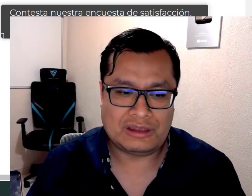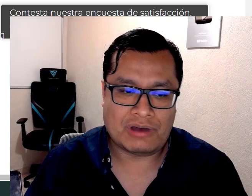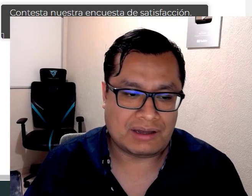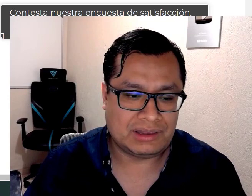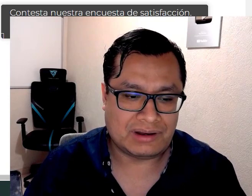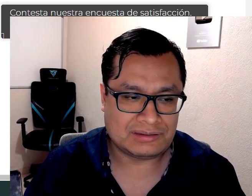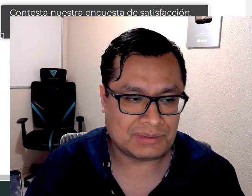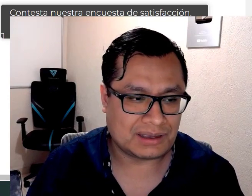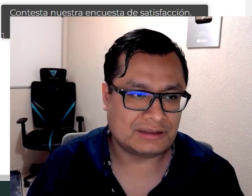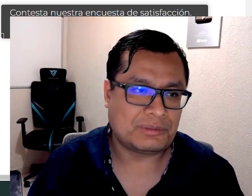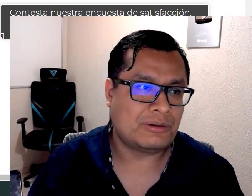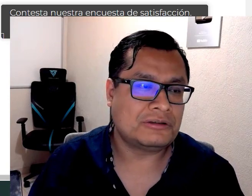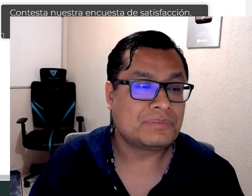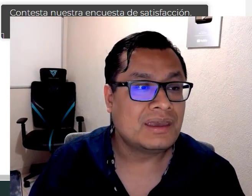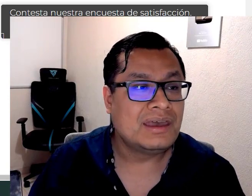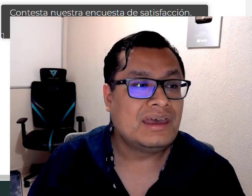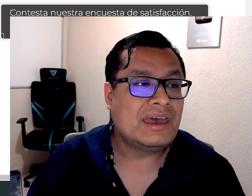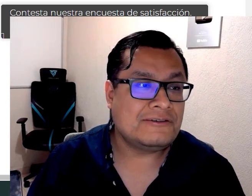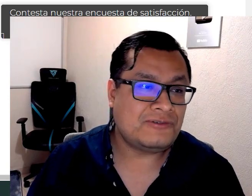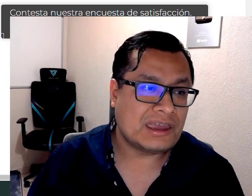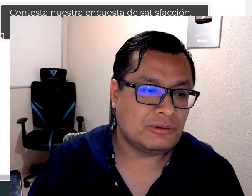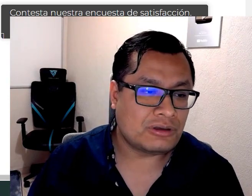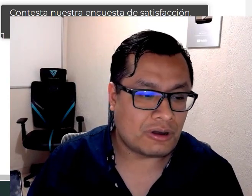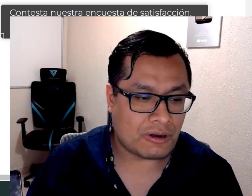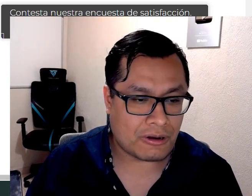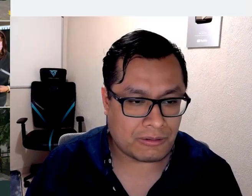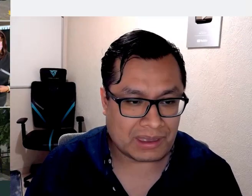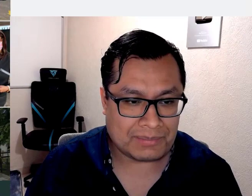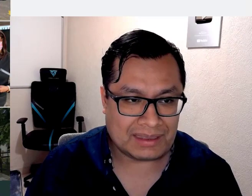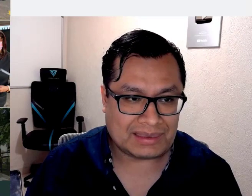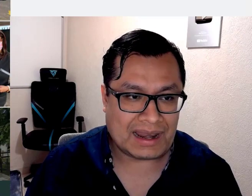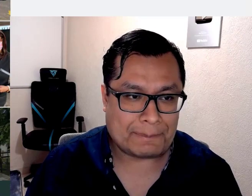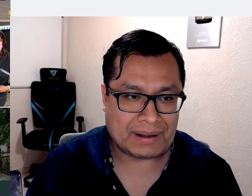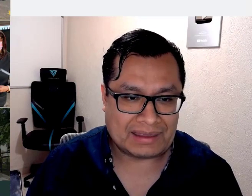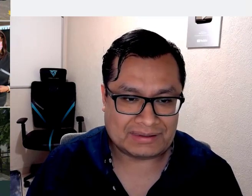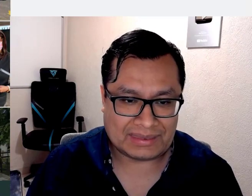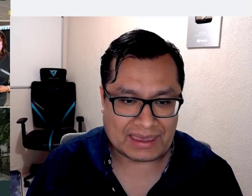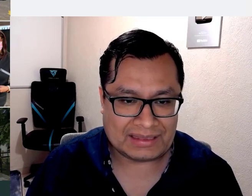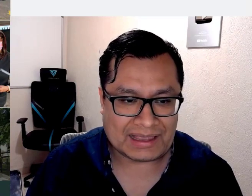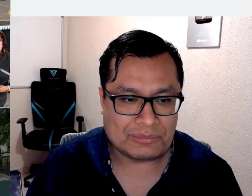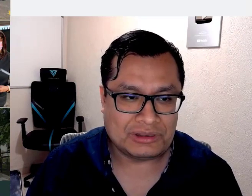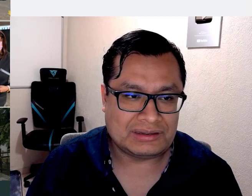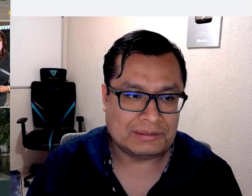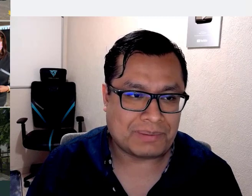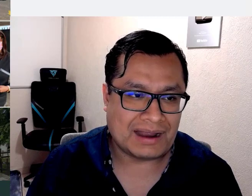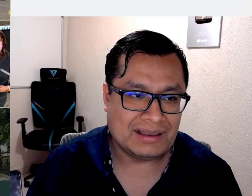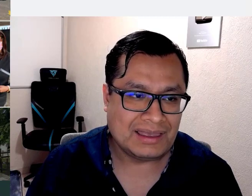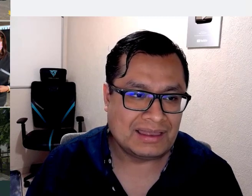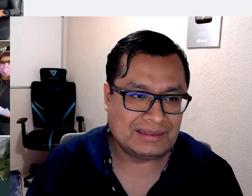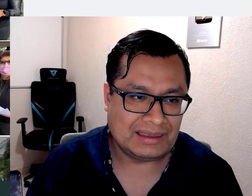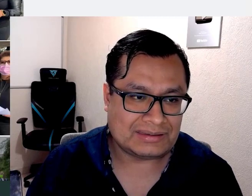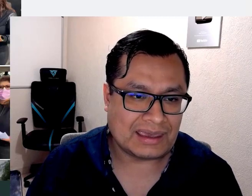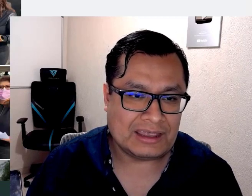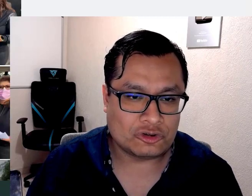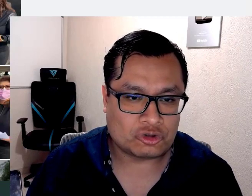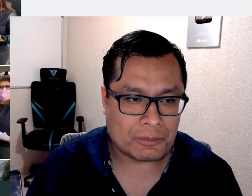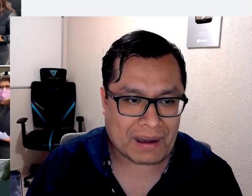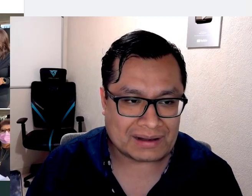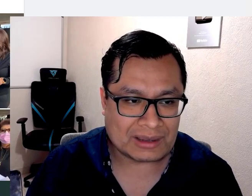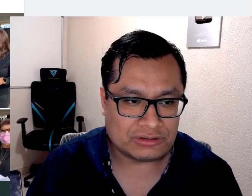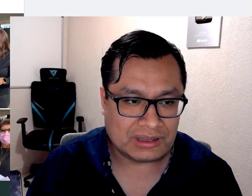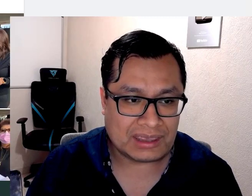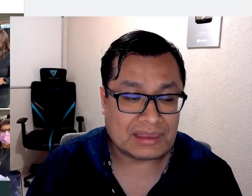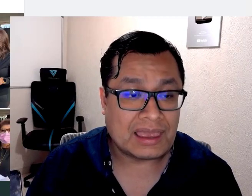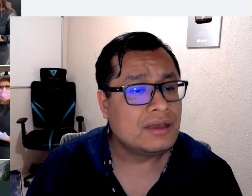ustedes lo acaban de ver las imágenes pero bueno en facebook obviamente la presidenta municipal dice y nos